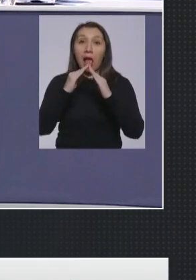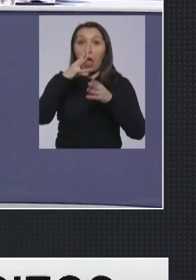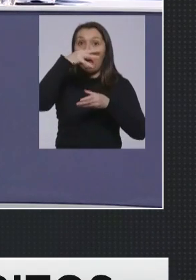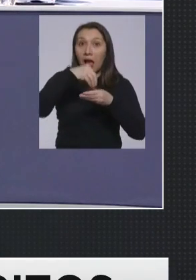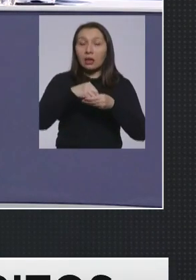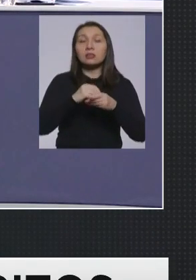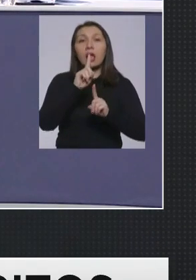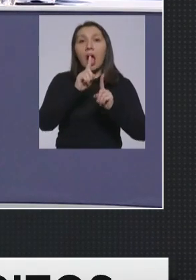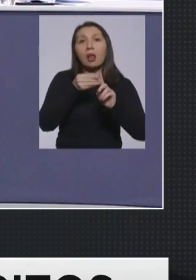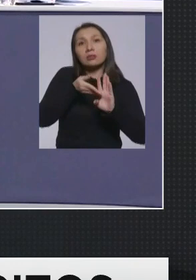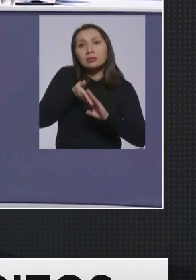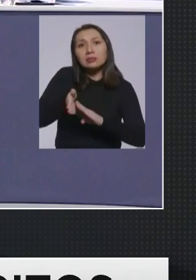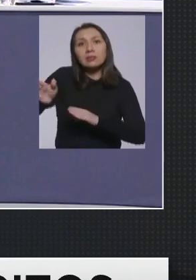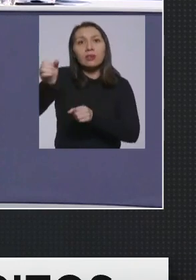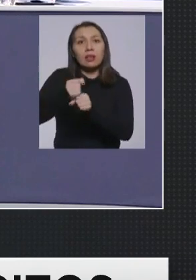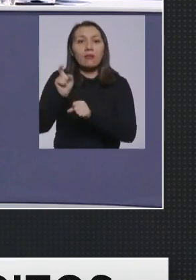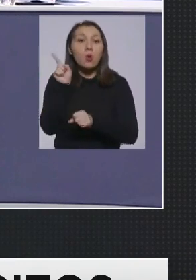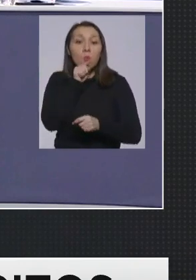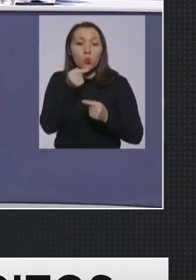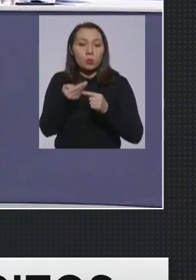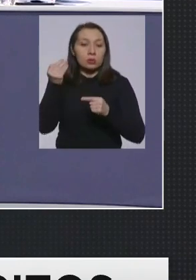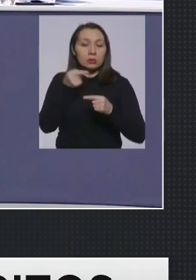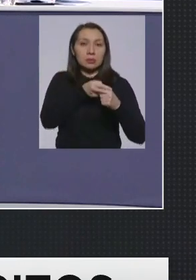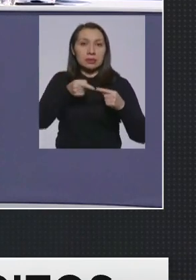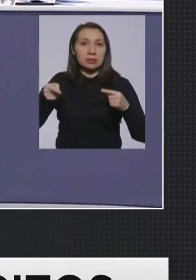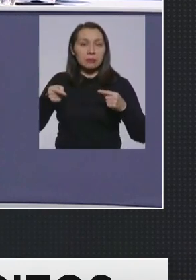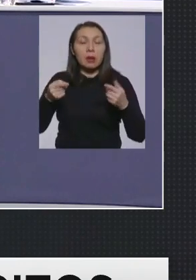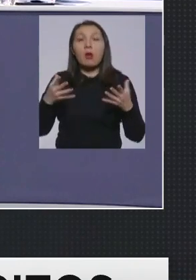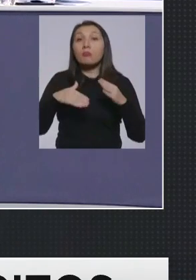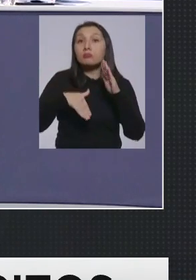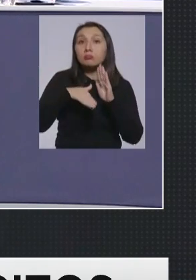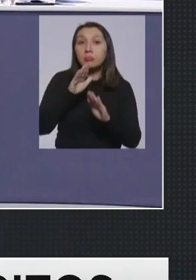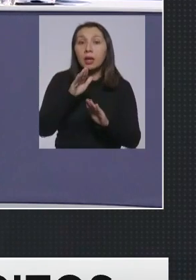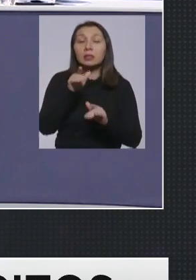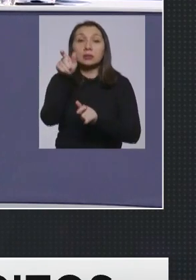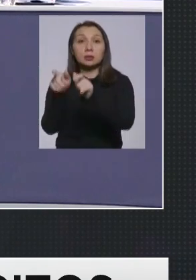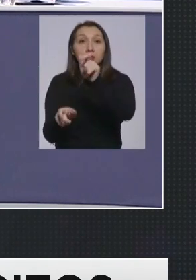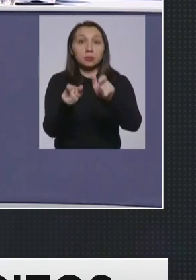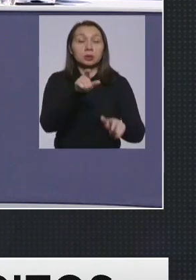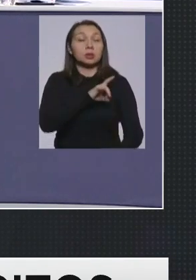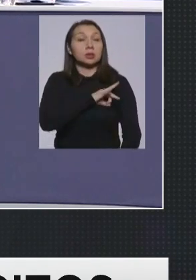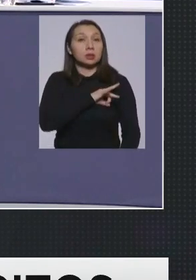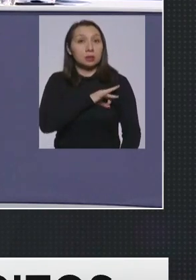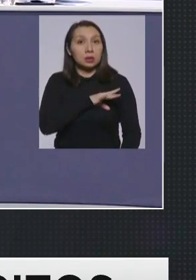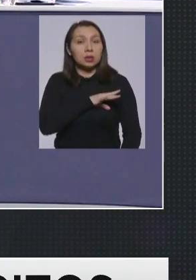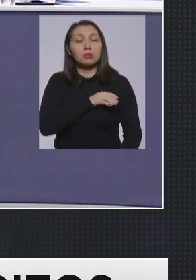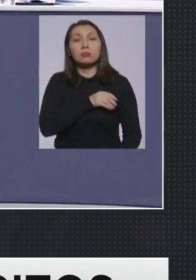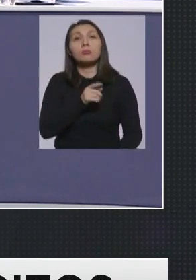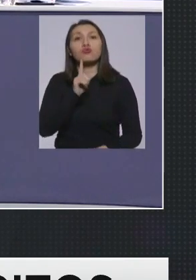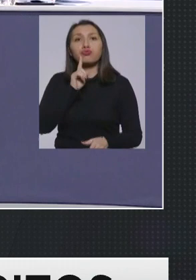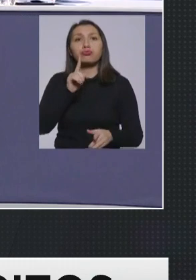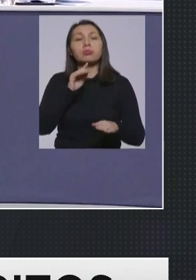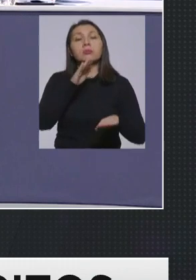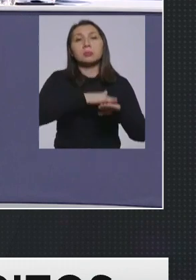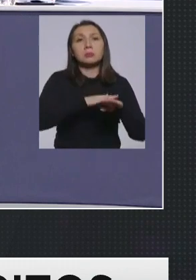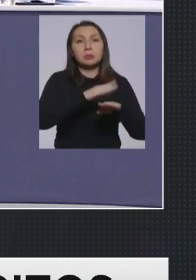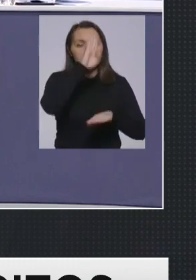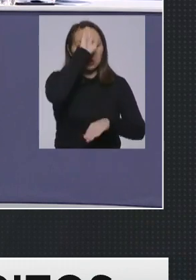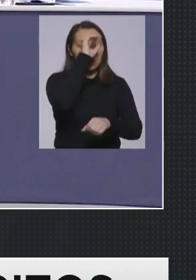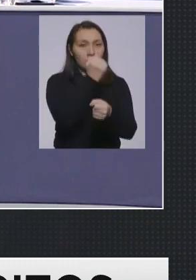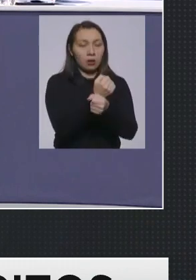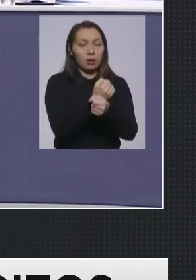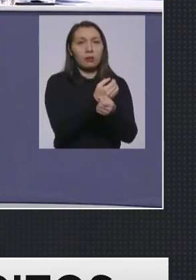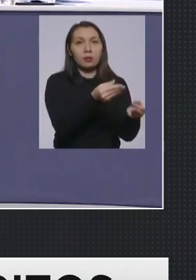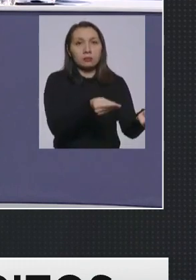alguien que salió a trabajar en la última semana y también que gran parte de los chilenos de todas las personas sacan su permiso en comisaría virtual